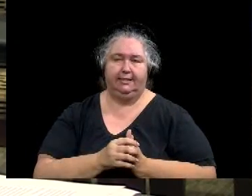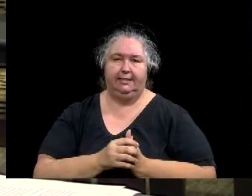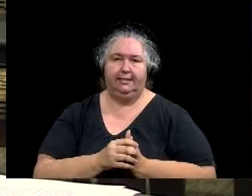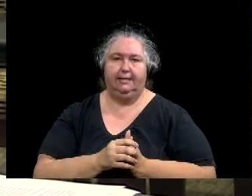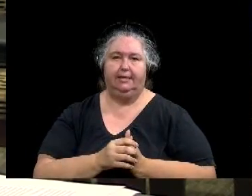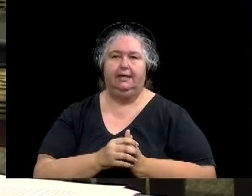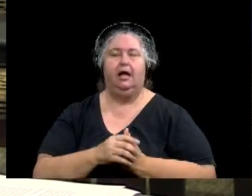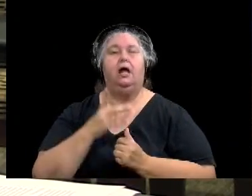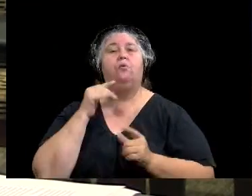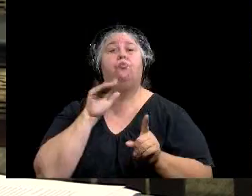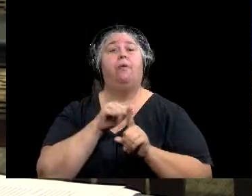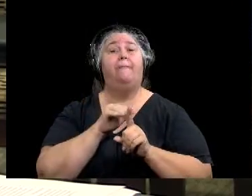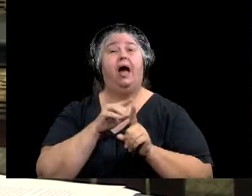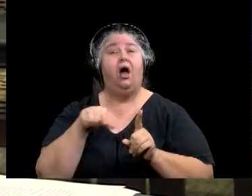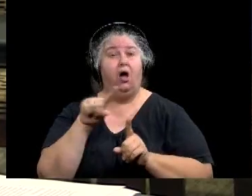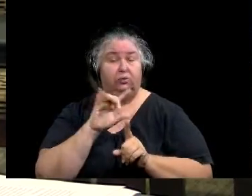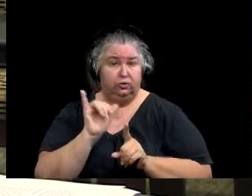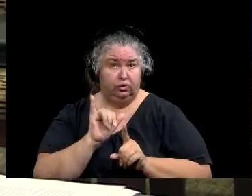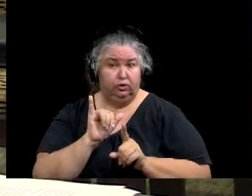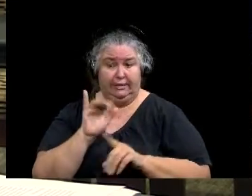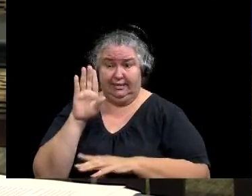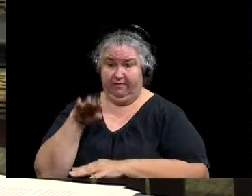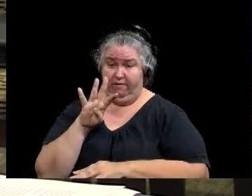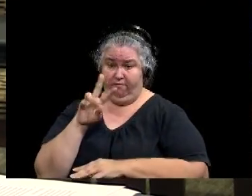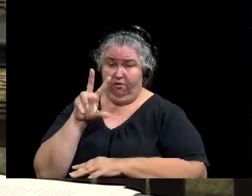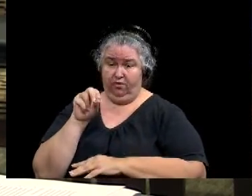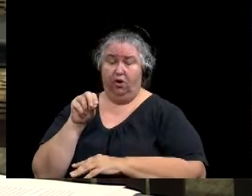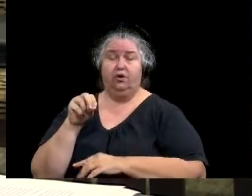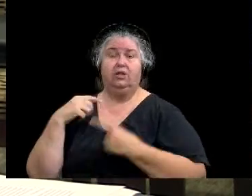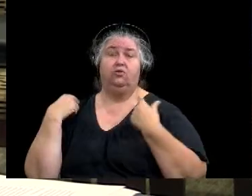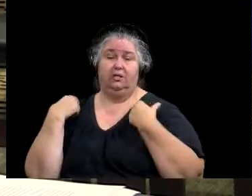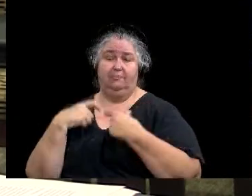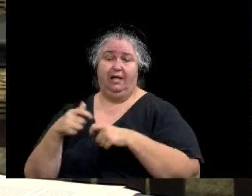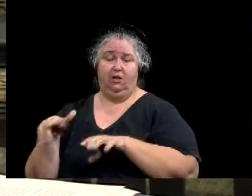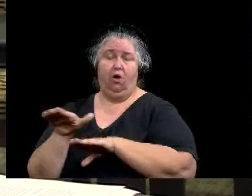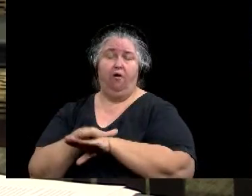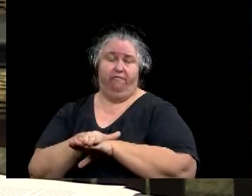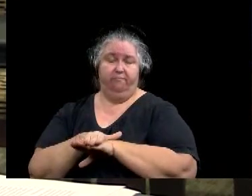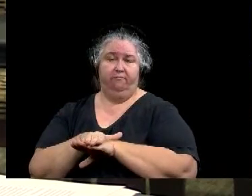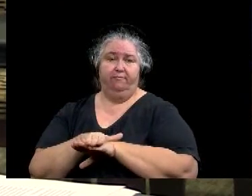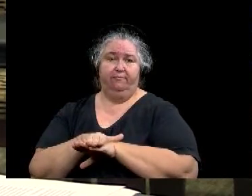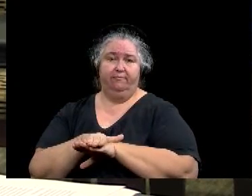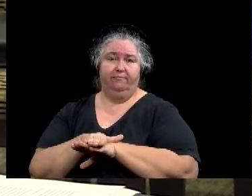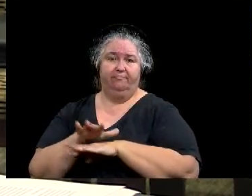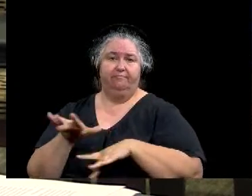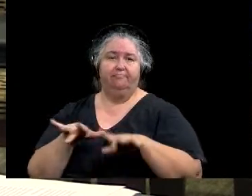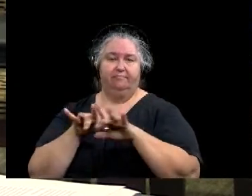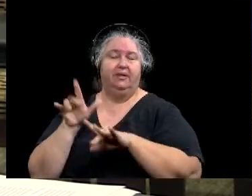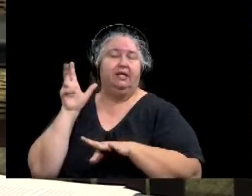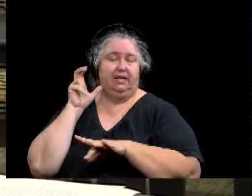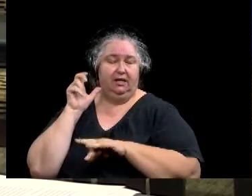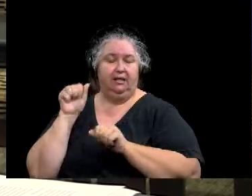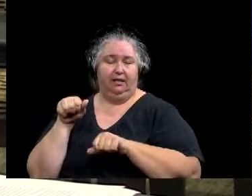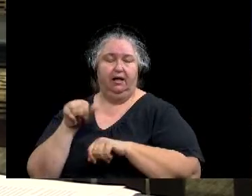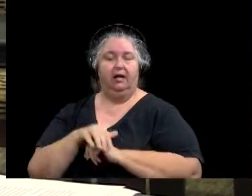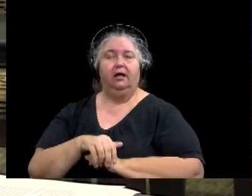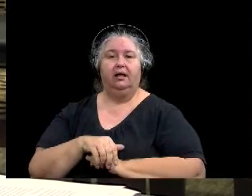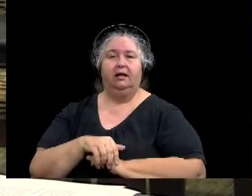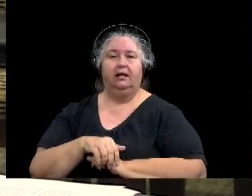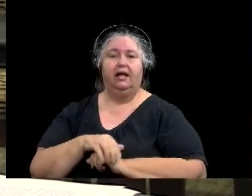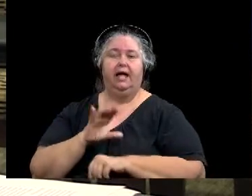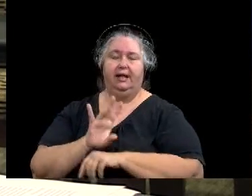día de dar gracias muy a las cuatro y media de la tarde totalmente en español